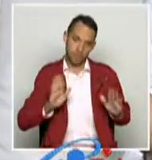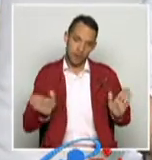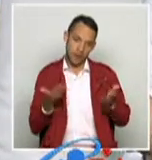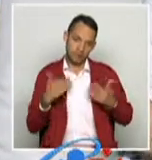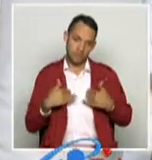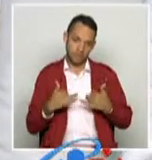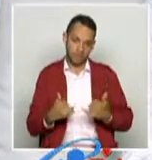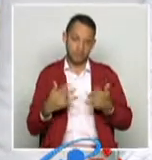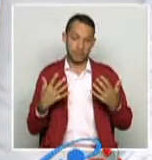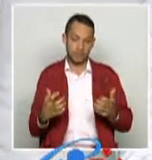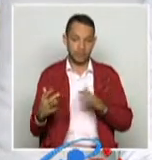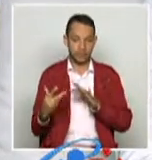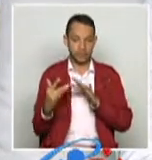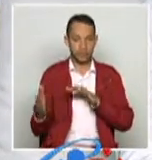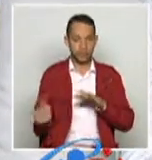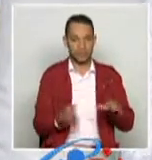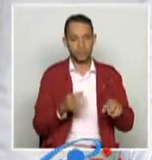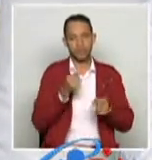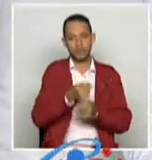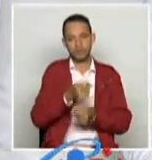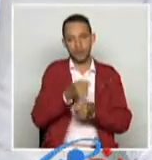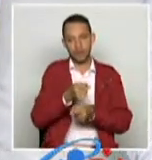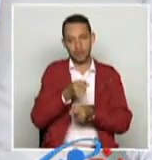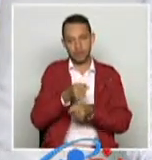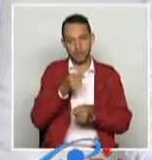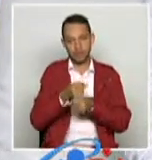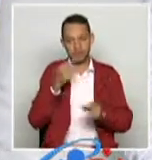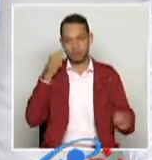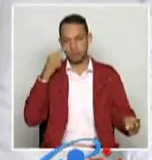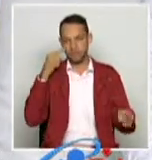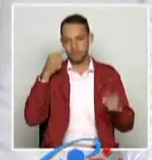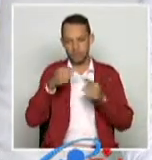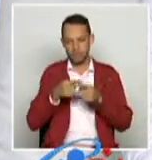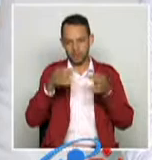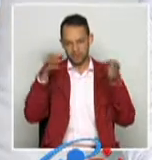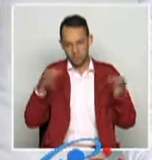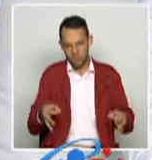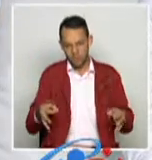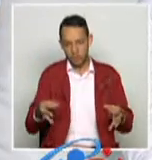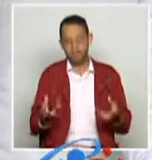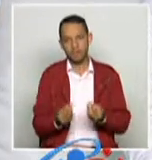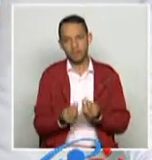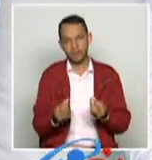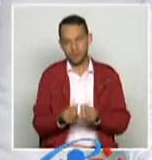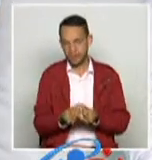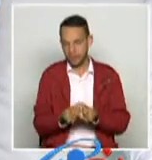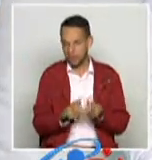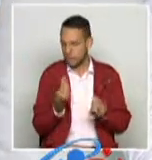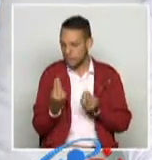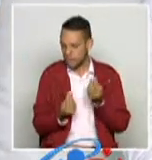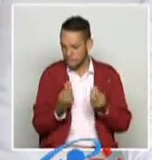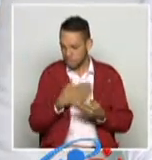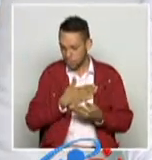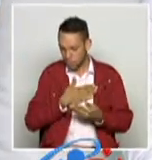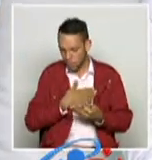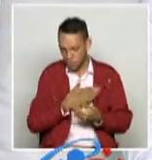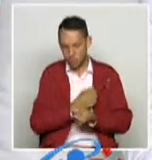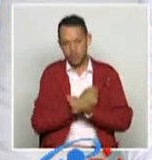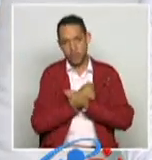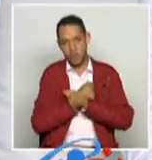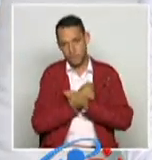idea es que nosotros a través de nuestro trabajo apasionado, comprometido y sobre todo hecho con todo el